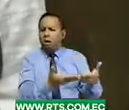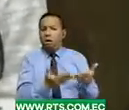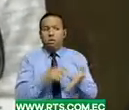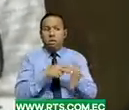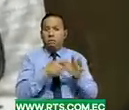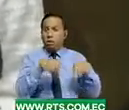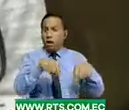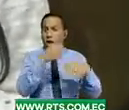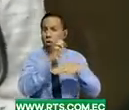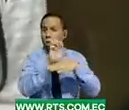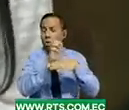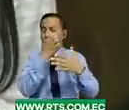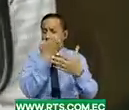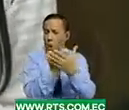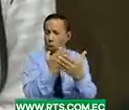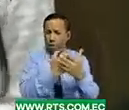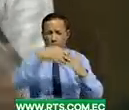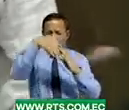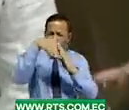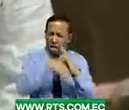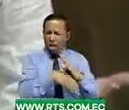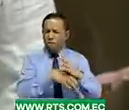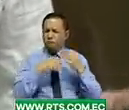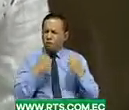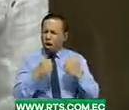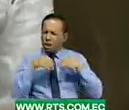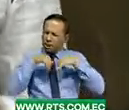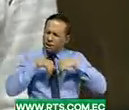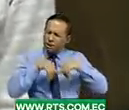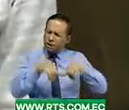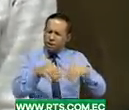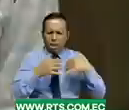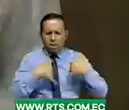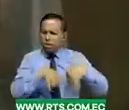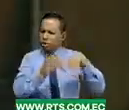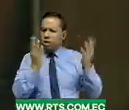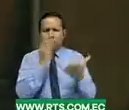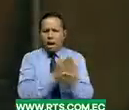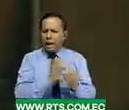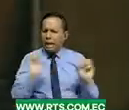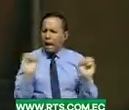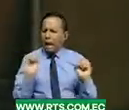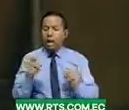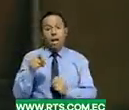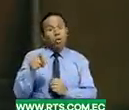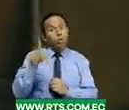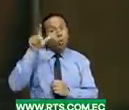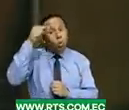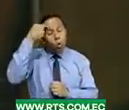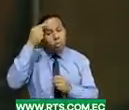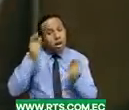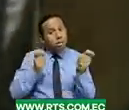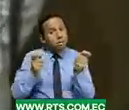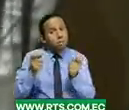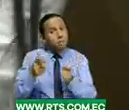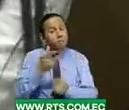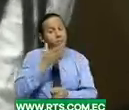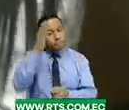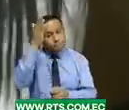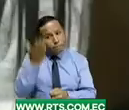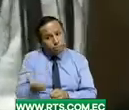perjuicio económico en contra del pueblo ecuatoriano se mantiene hasta la actualidad. Y en su gobierno, presidente